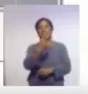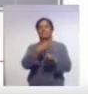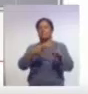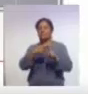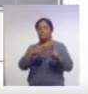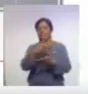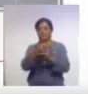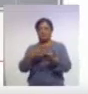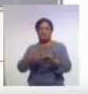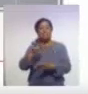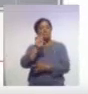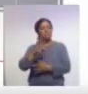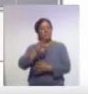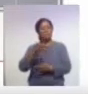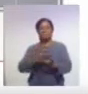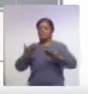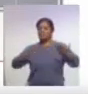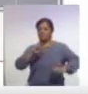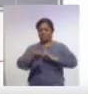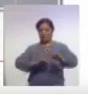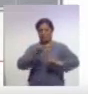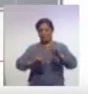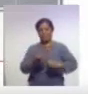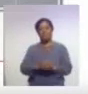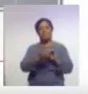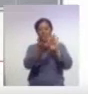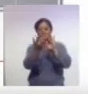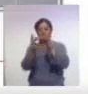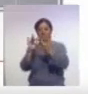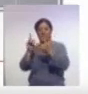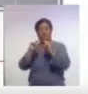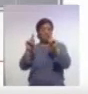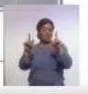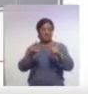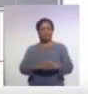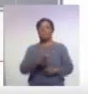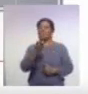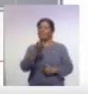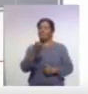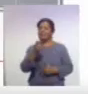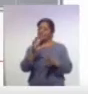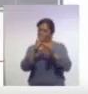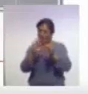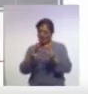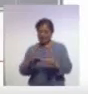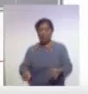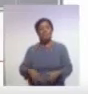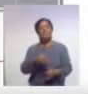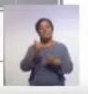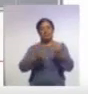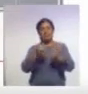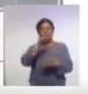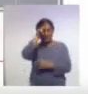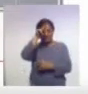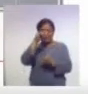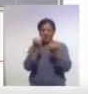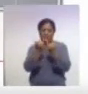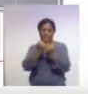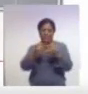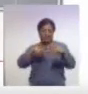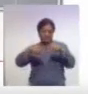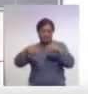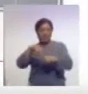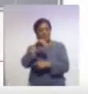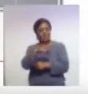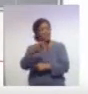en el programa de miércoles de Ahora Deportes, a través de la señal de Tlaxcala Televisión. Ahí todos los detalles de los Panamericanos, también de la Liga Femenil